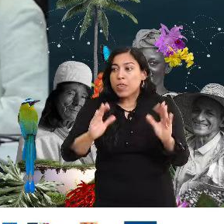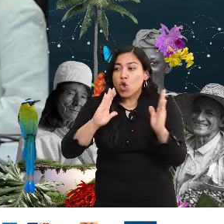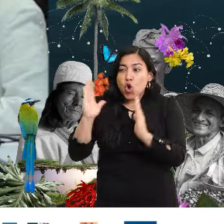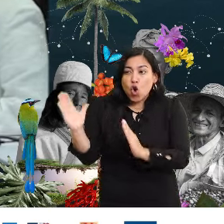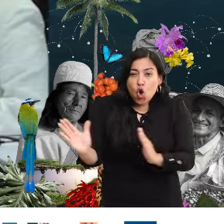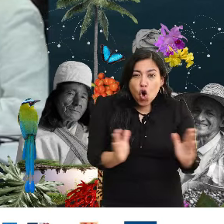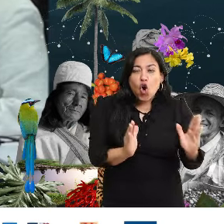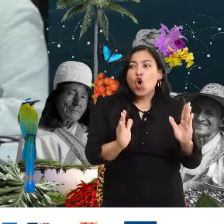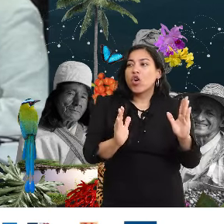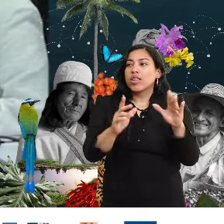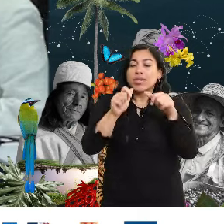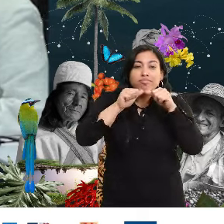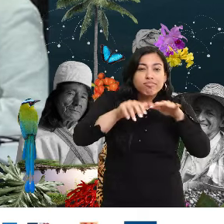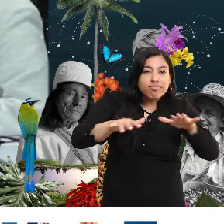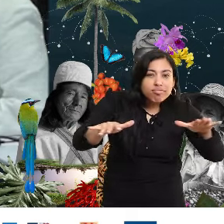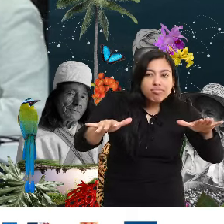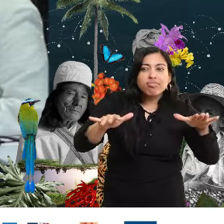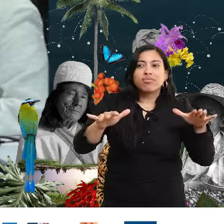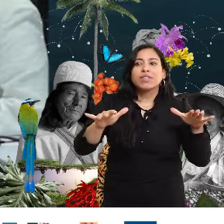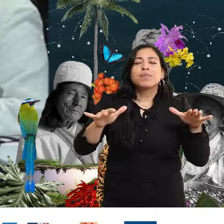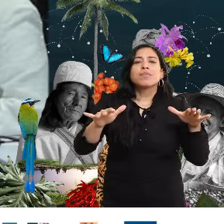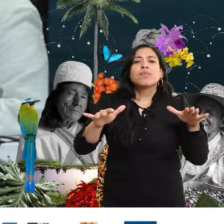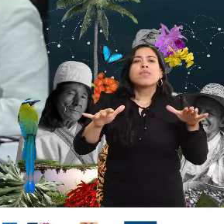organización, la transmisión y tal,